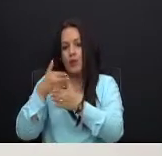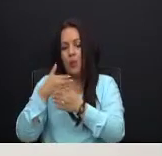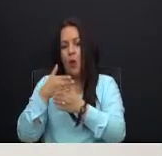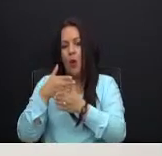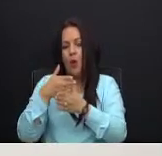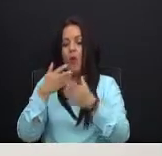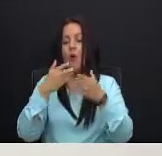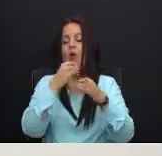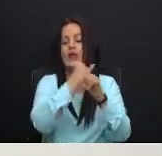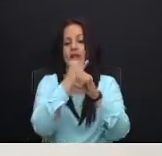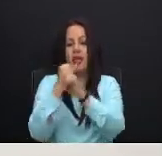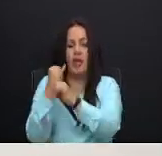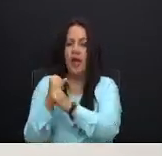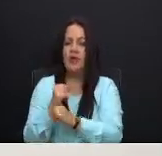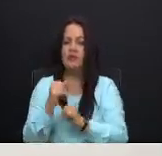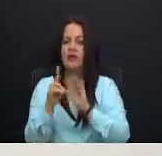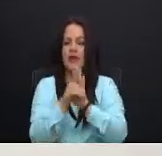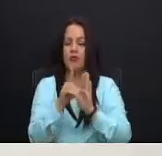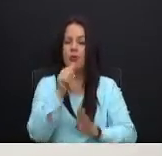son las tres preguntas.